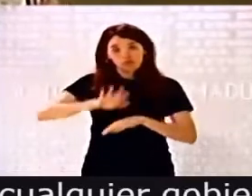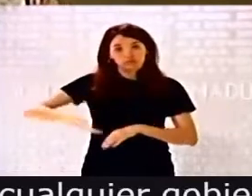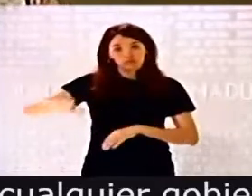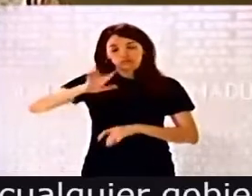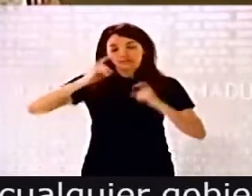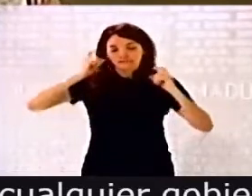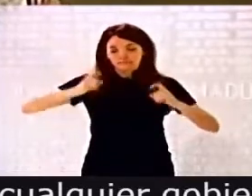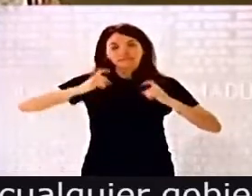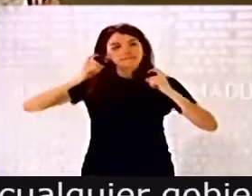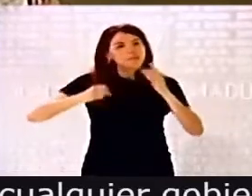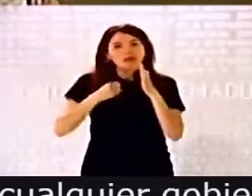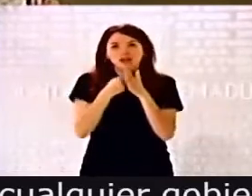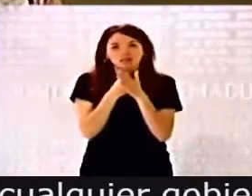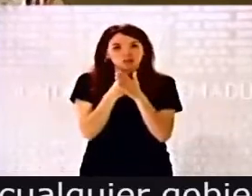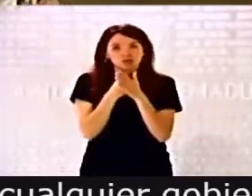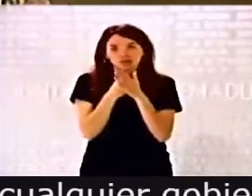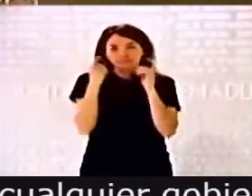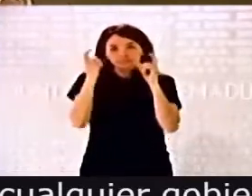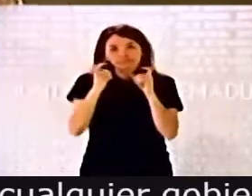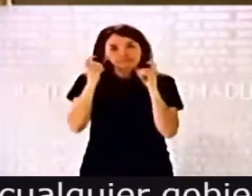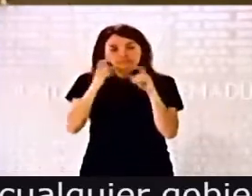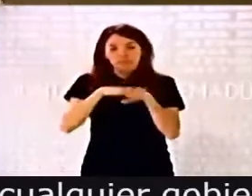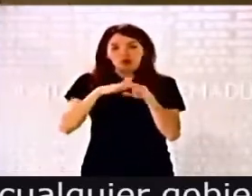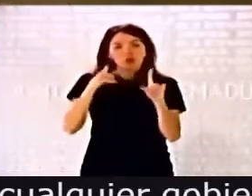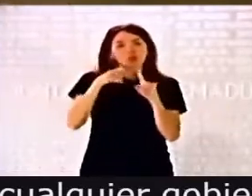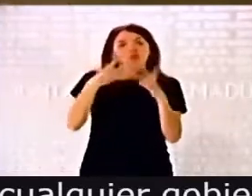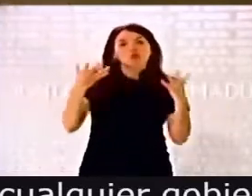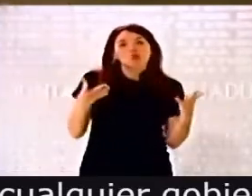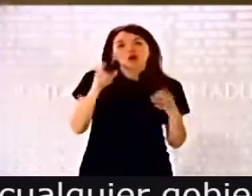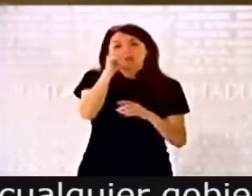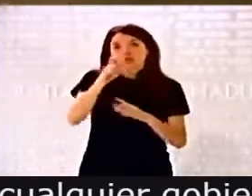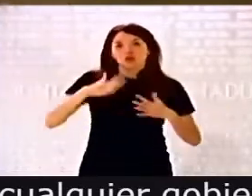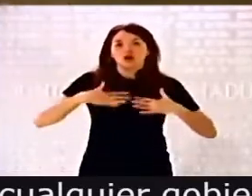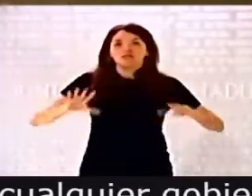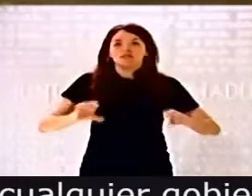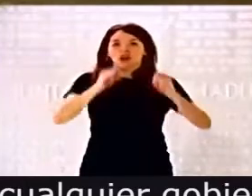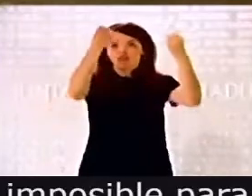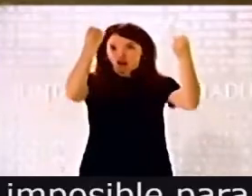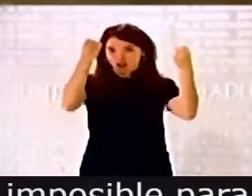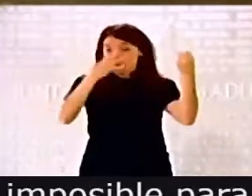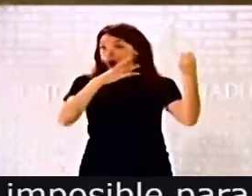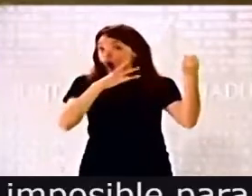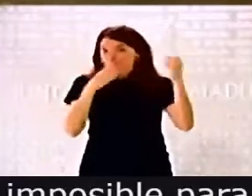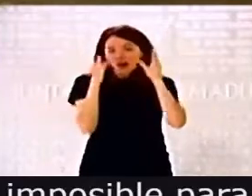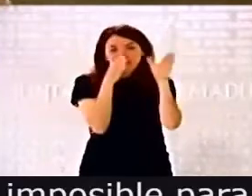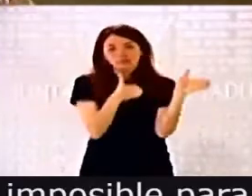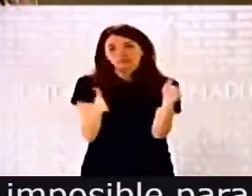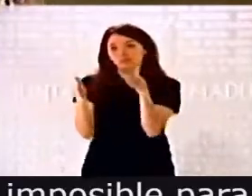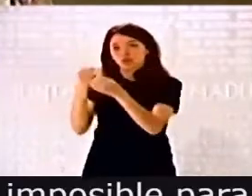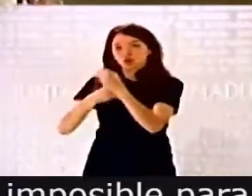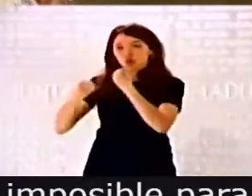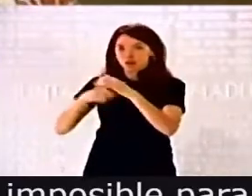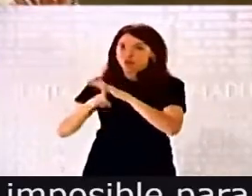lo posible y lo imposible para salvar la vida de su gente y ahora toca salvar la economía.